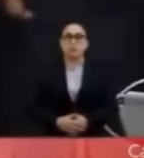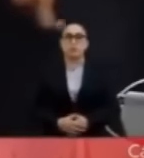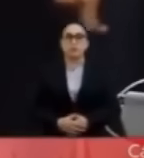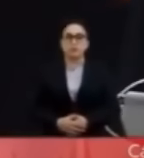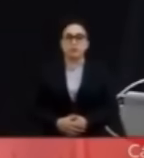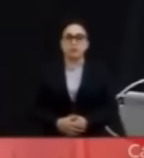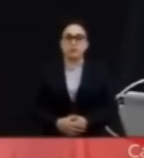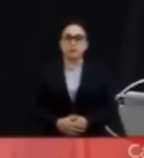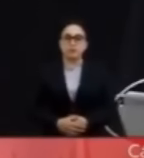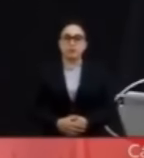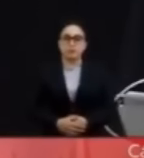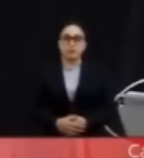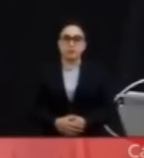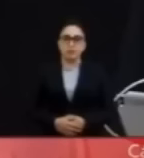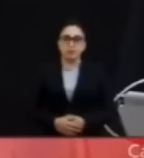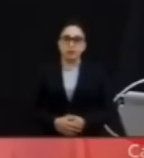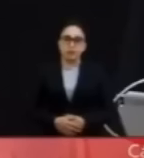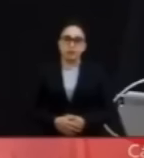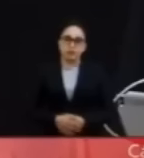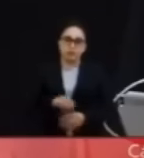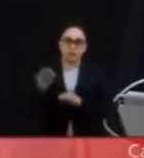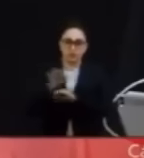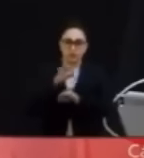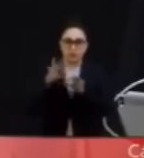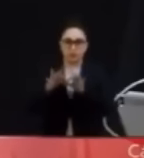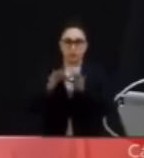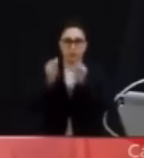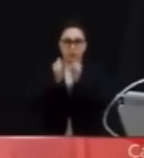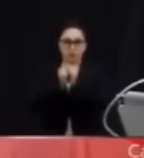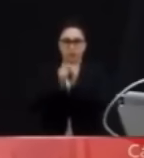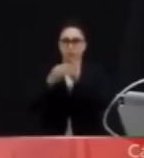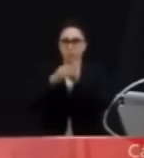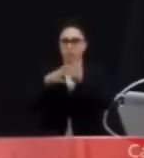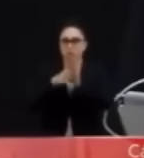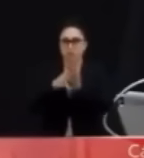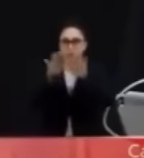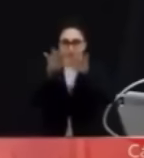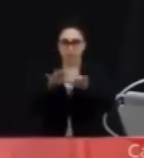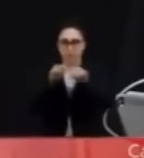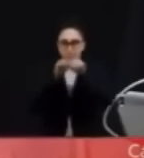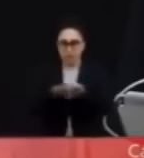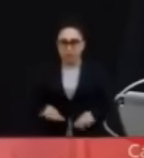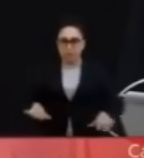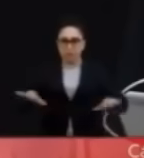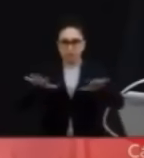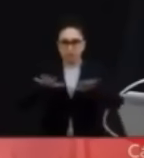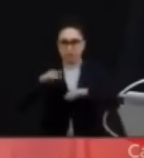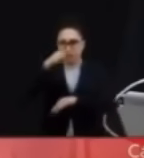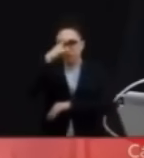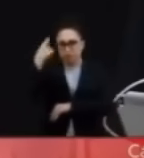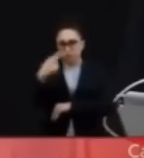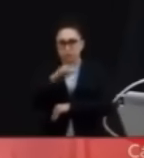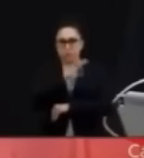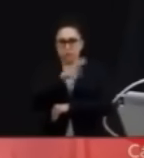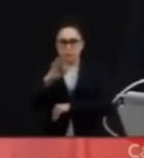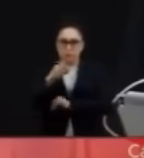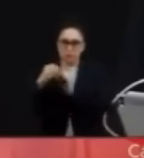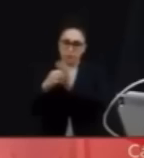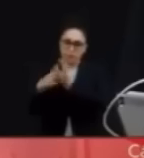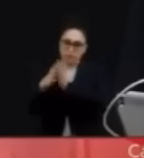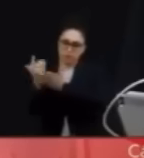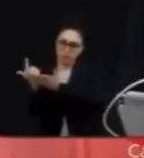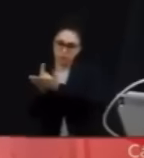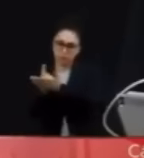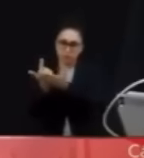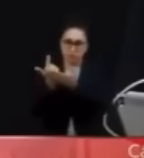aprobada la convocatoria general pública para integrar los listados de